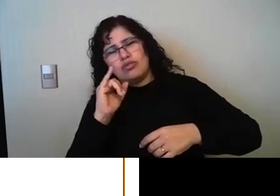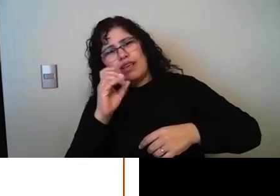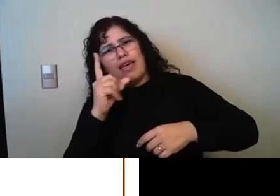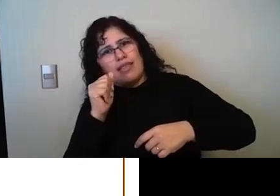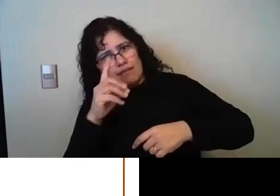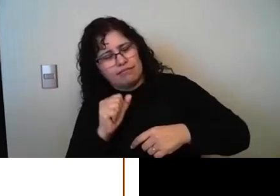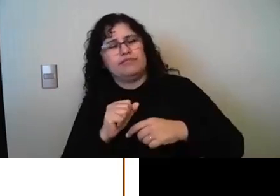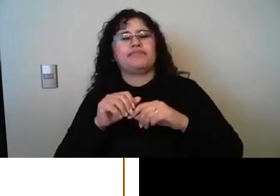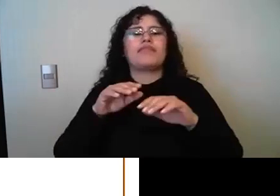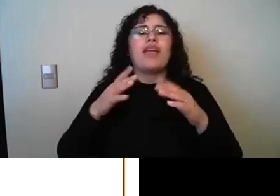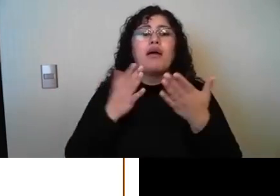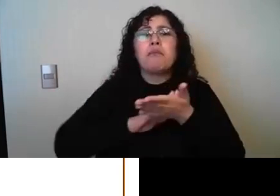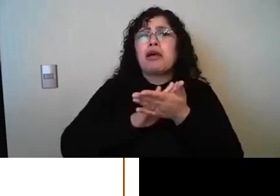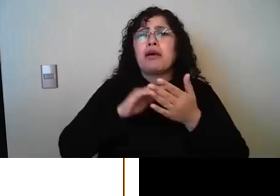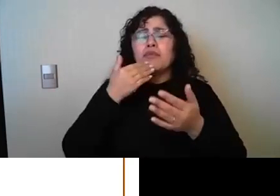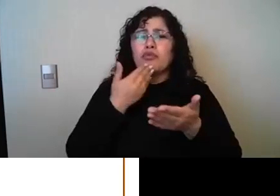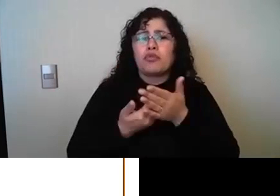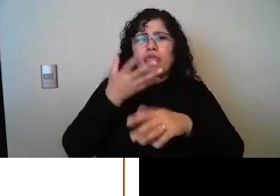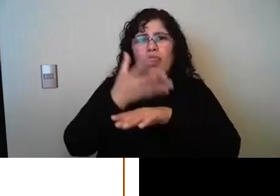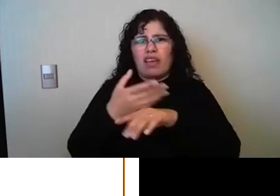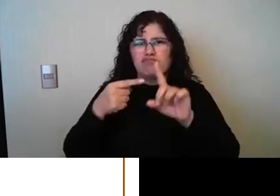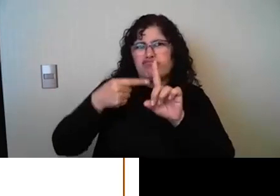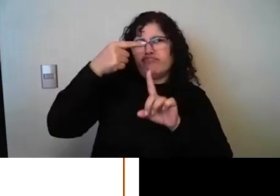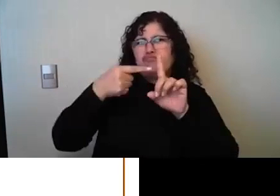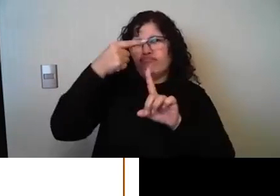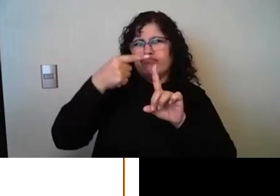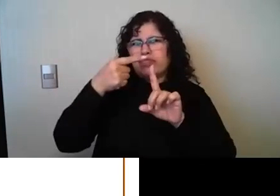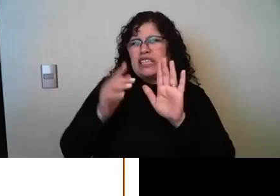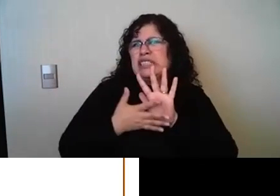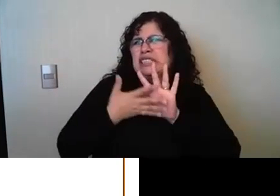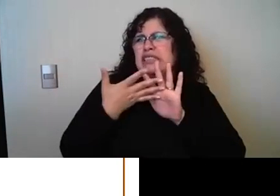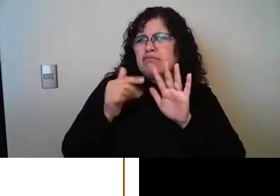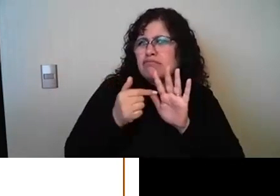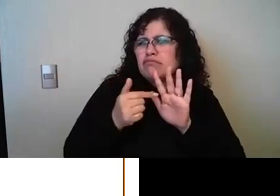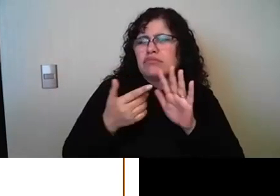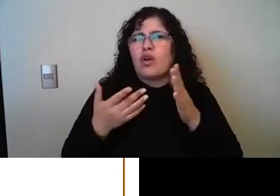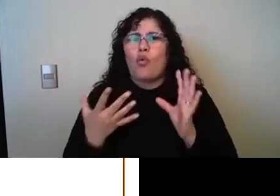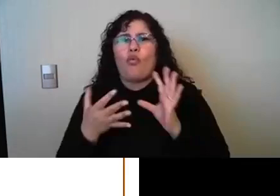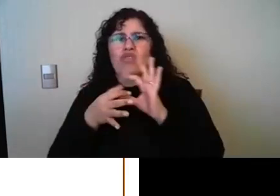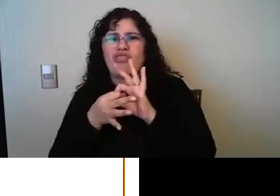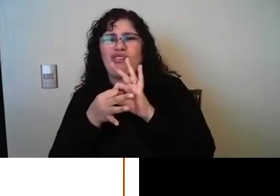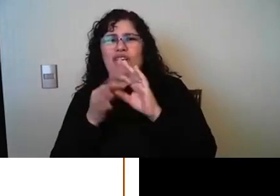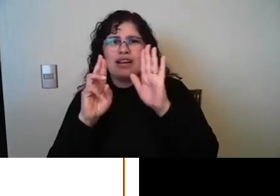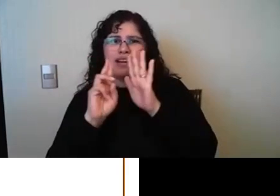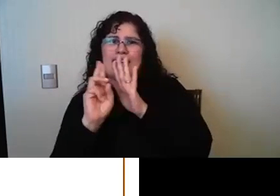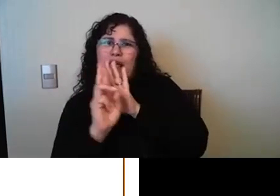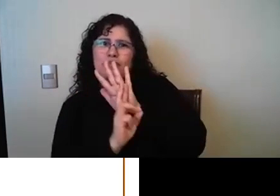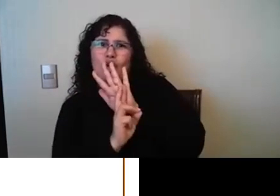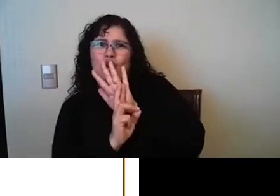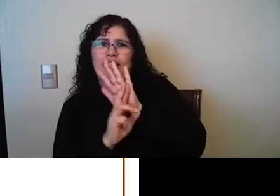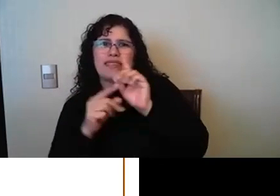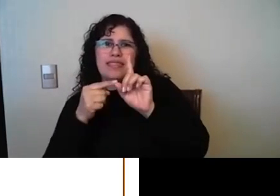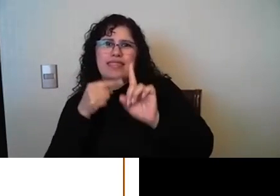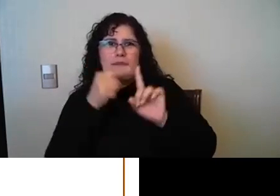por ejemplo, la sensibilidad termoalgésica asociada a los receptores de temperatura